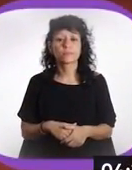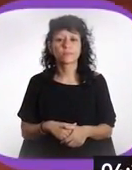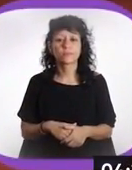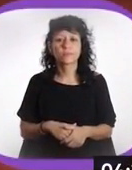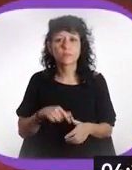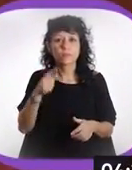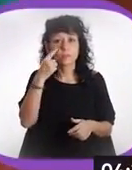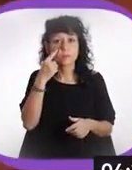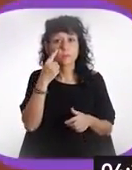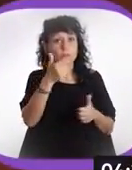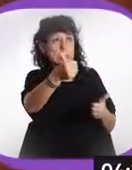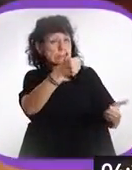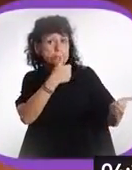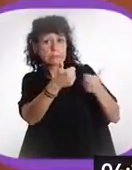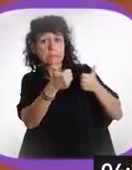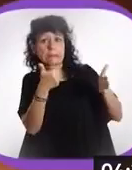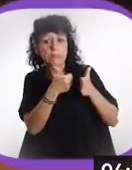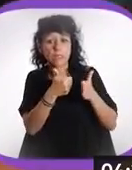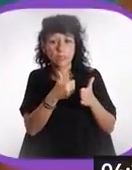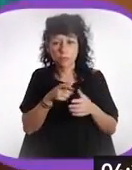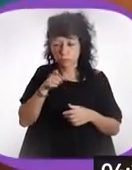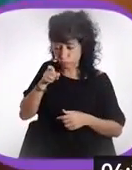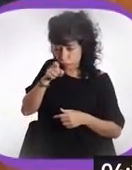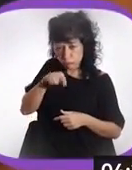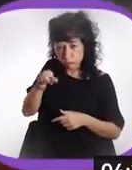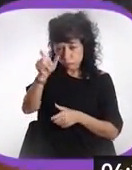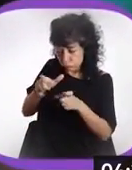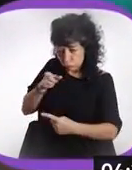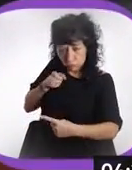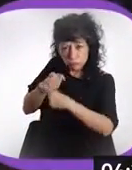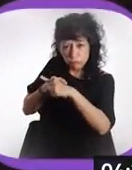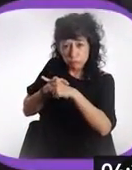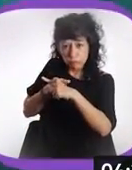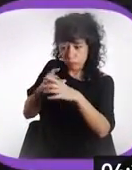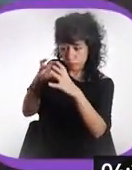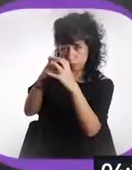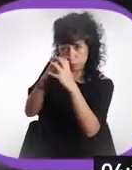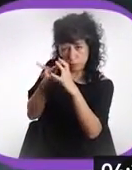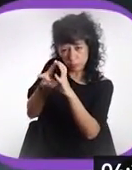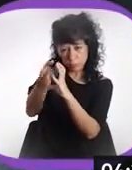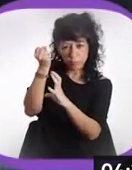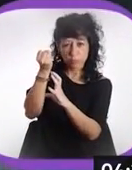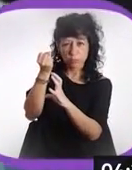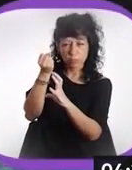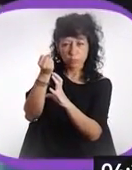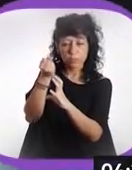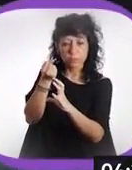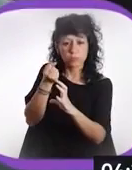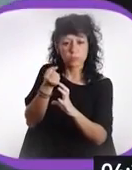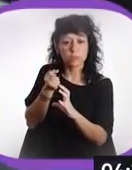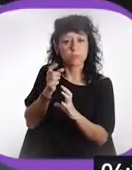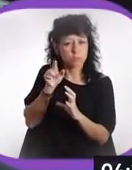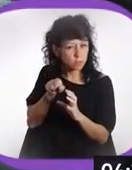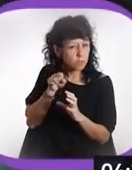¡Sark! ¡Se acercan rápido! Destruyan a los orgánicos y tomen el artefacto Sentient. Esto los llevará a